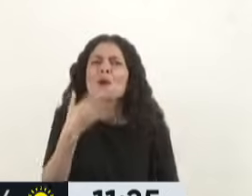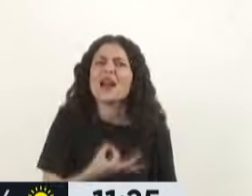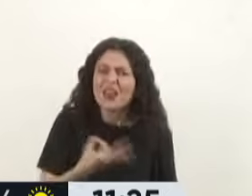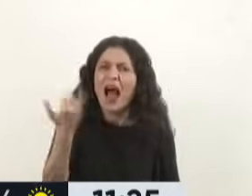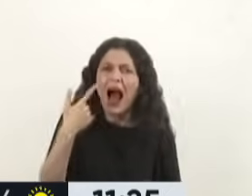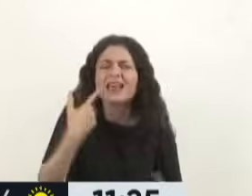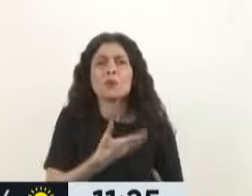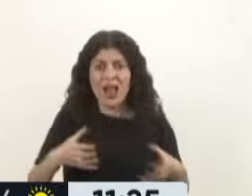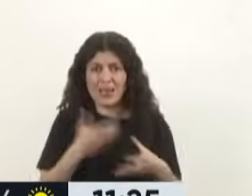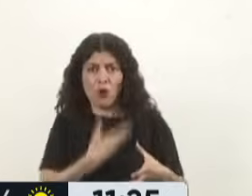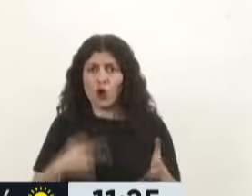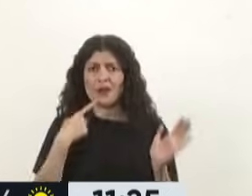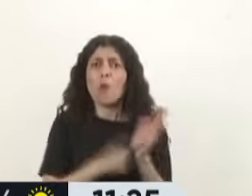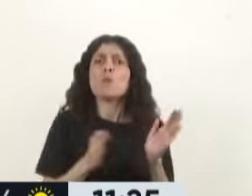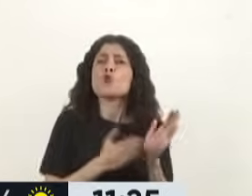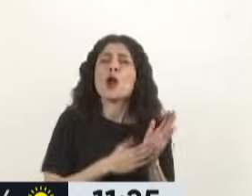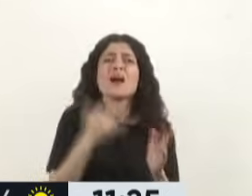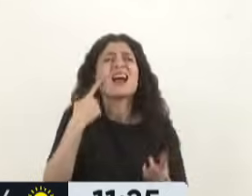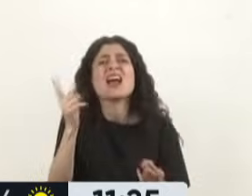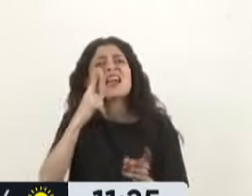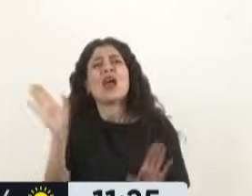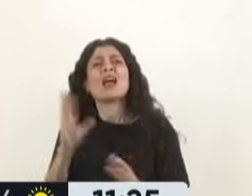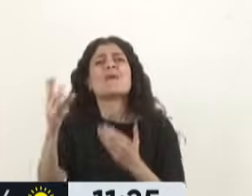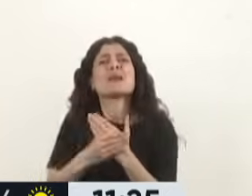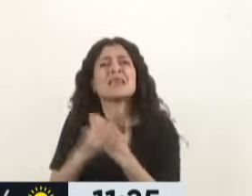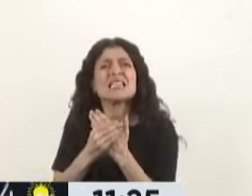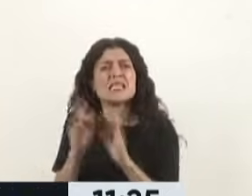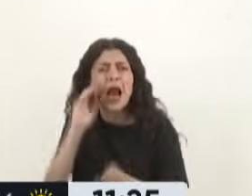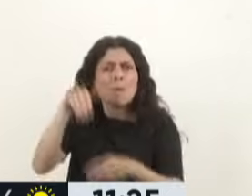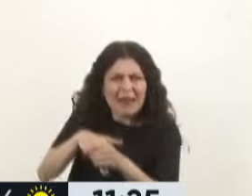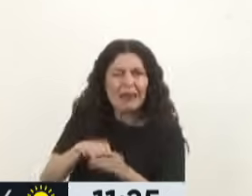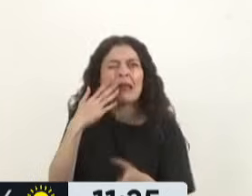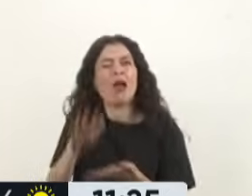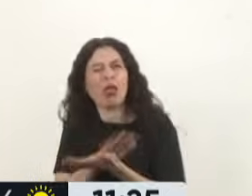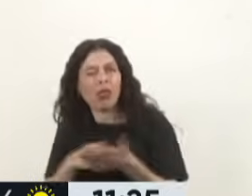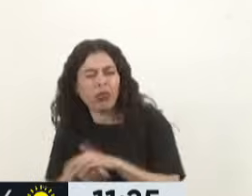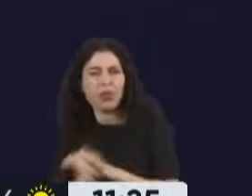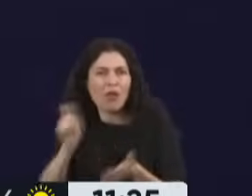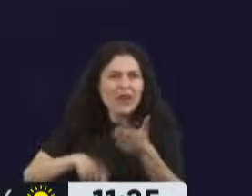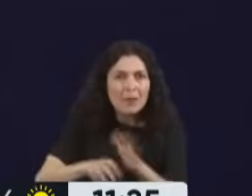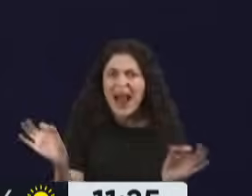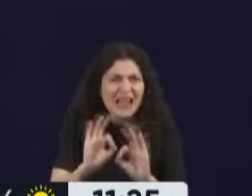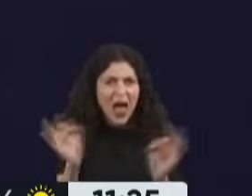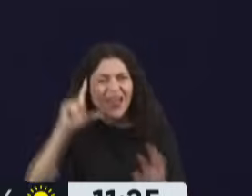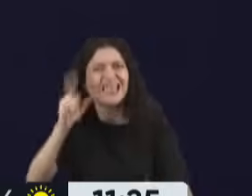tiene pruebas de que Petovelo realmente no tiene nada que ver con respecto a los convenios que ella misma firmó con la OEI. Gracias.